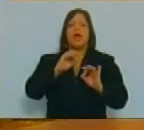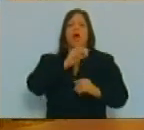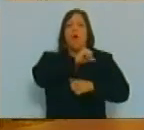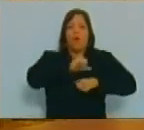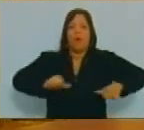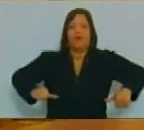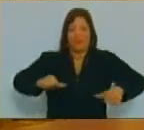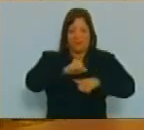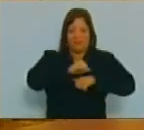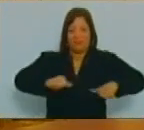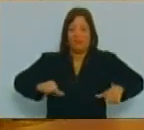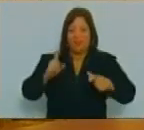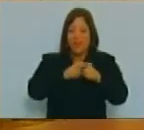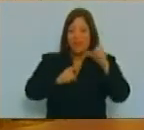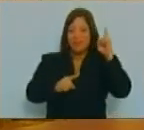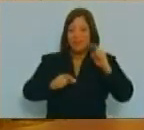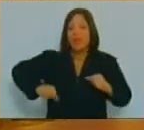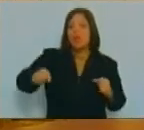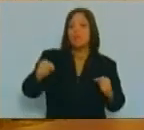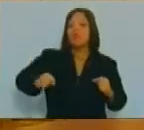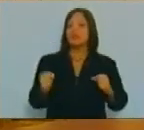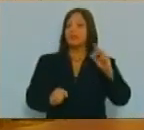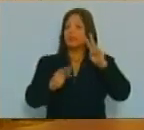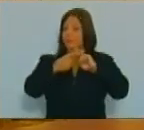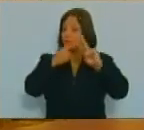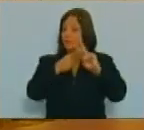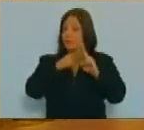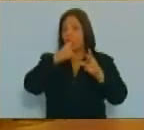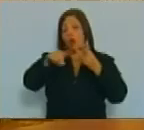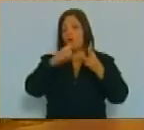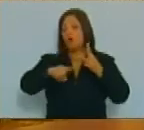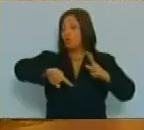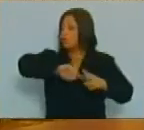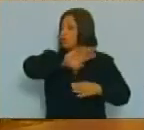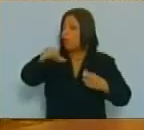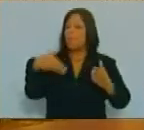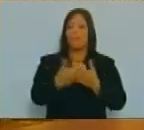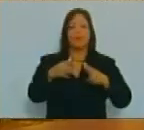bolivariana de la policía nacional bolivariana y los cuerpos de policía